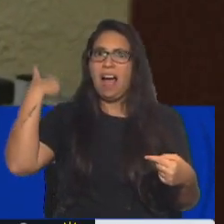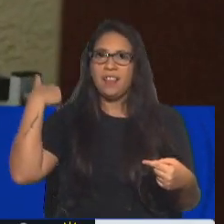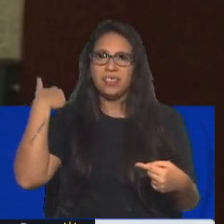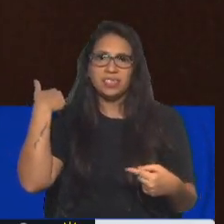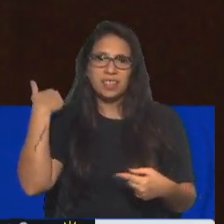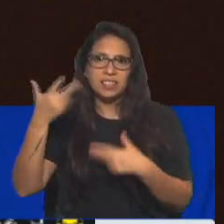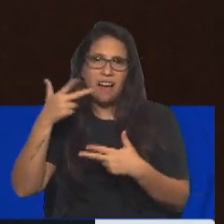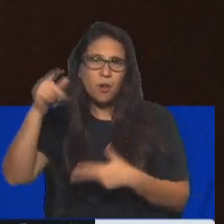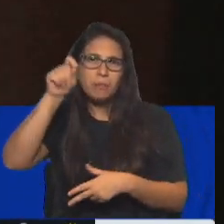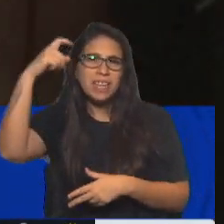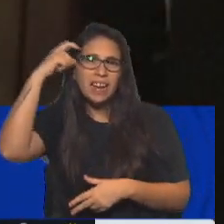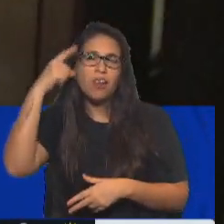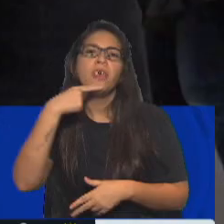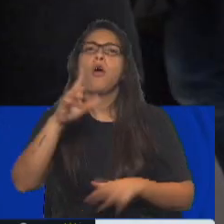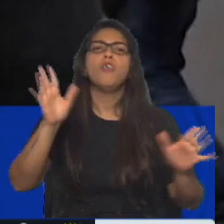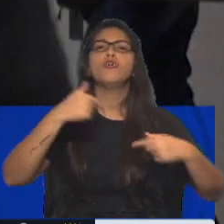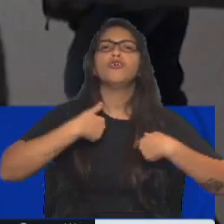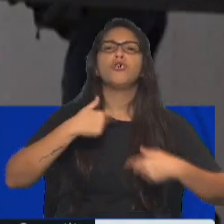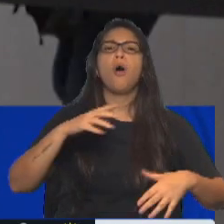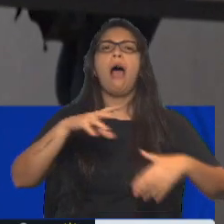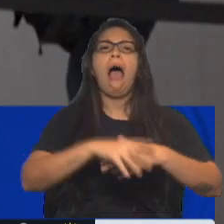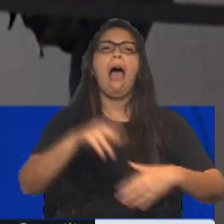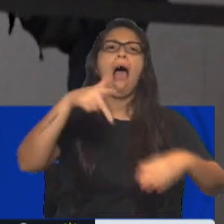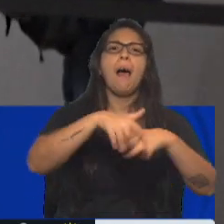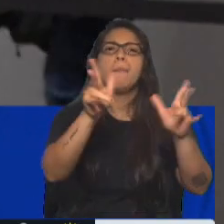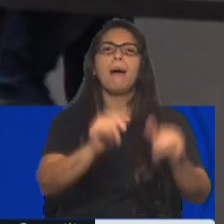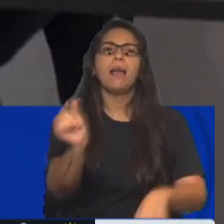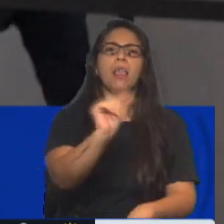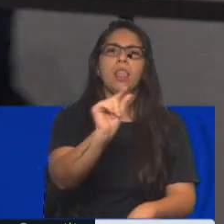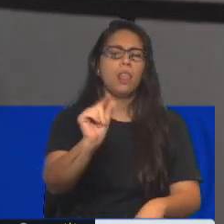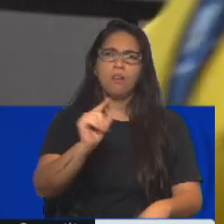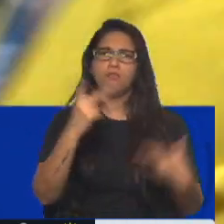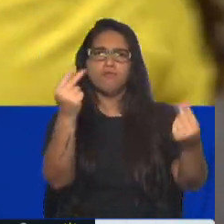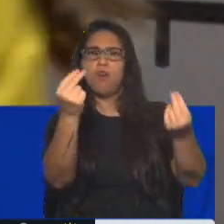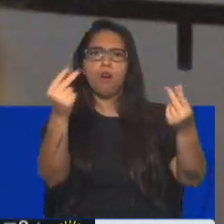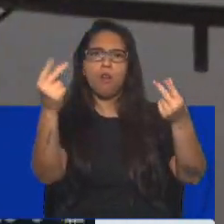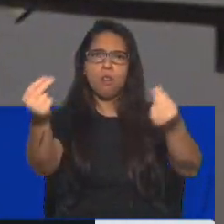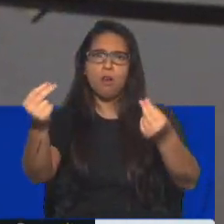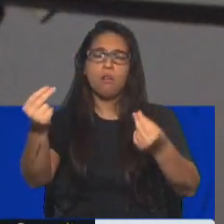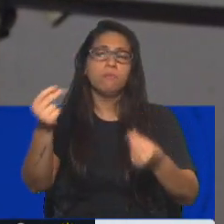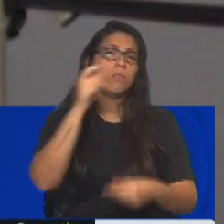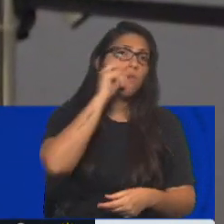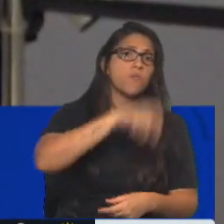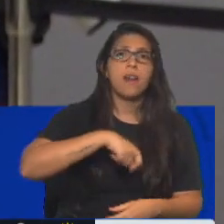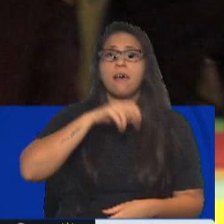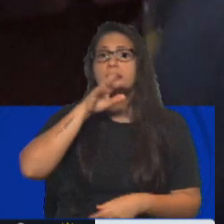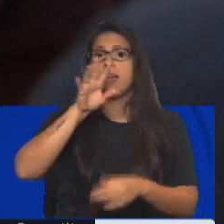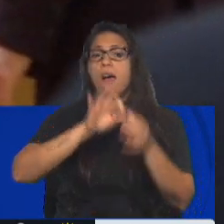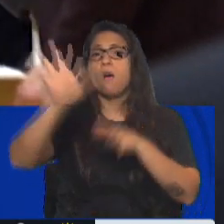rechazando cualquier tipo de tregua temporaria que no contemple concesiones, tanto de parte de Ucrania como de